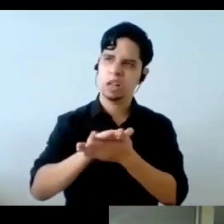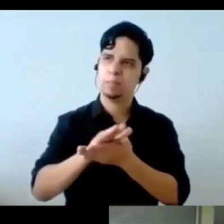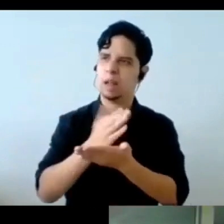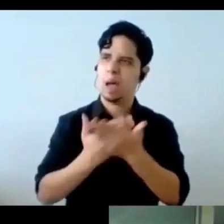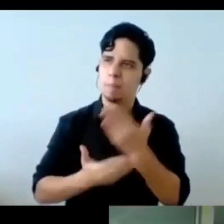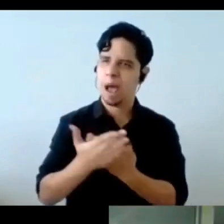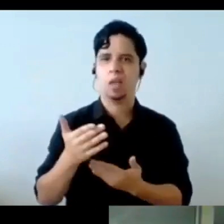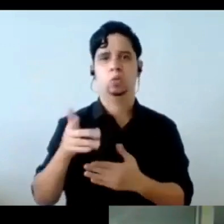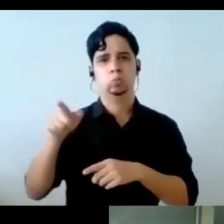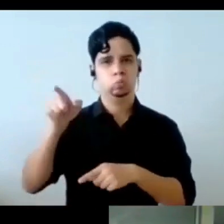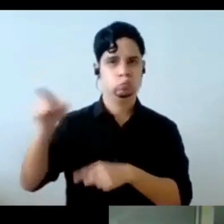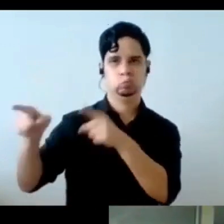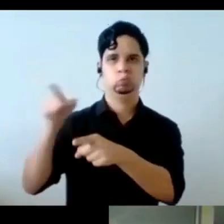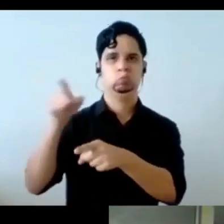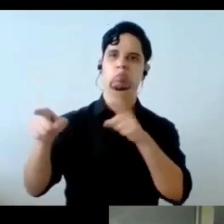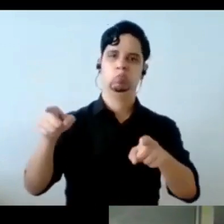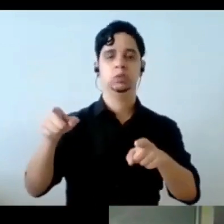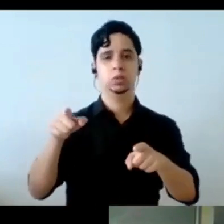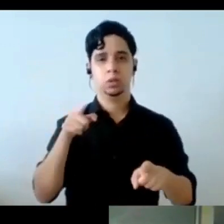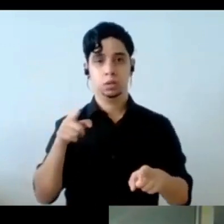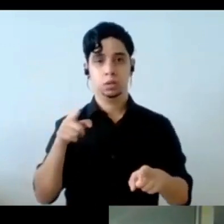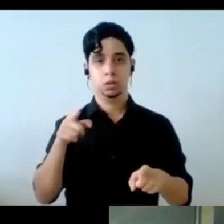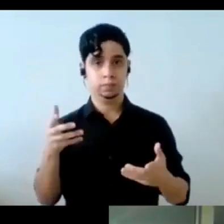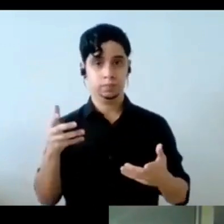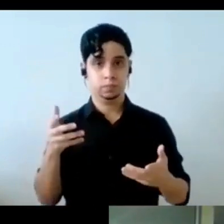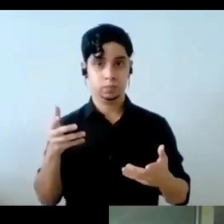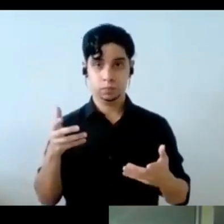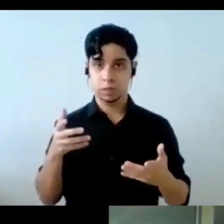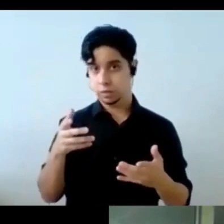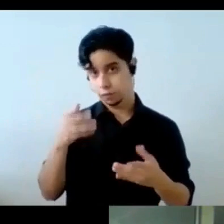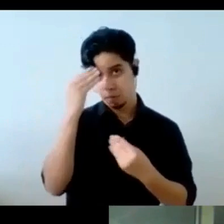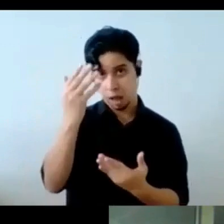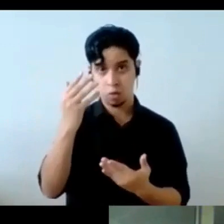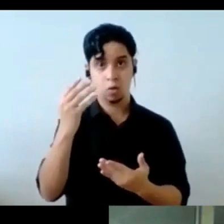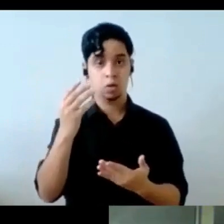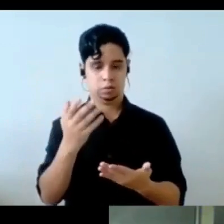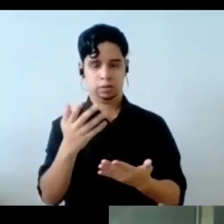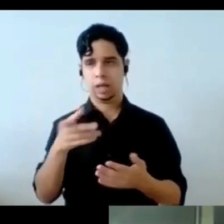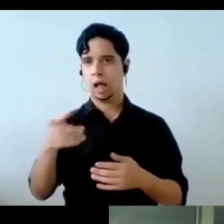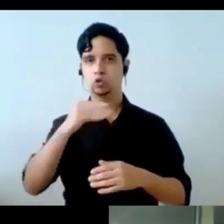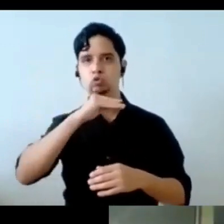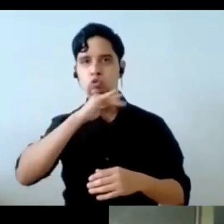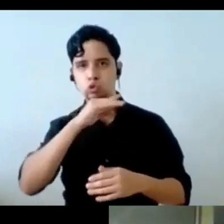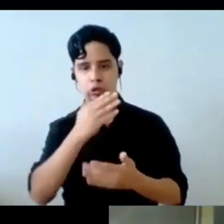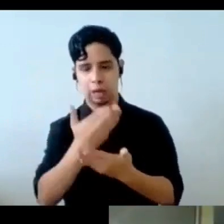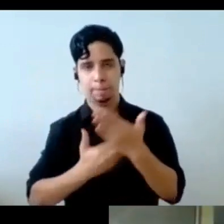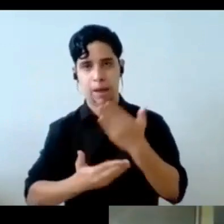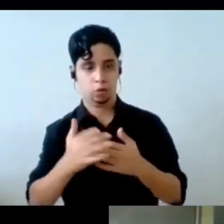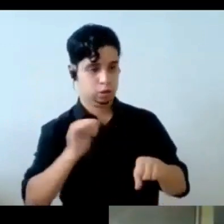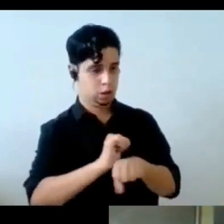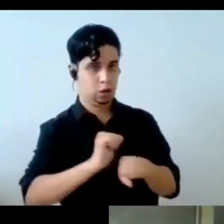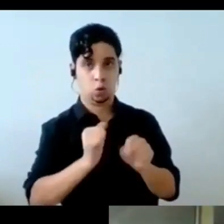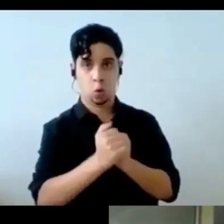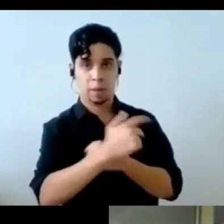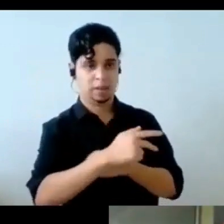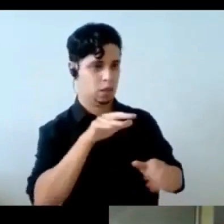de lavarse las manos, queriendo implicar, ¿no?, que al tener la contaminación y trabajar a otros pacientes, le